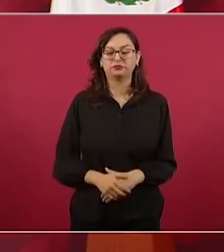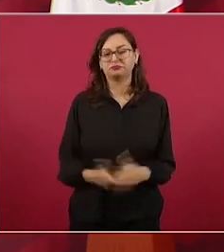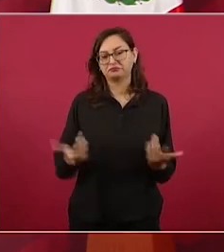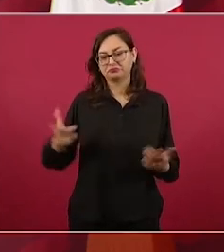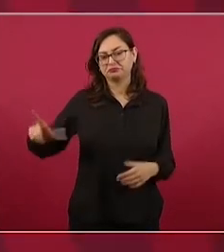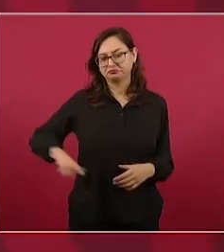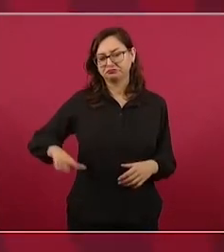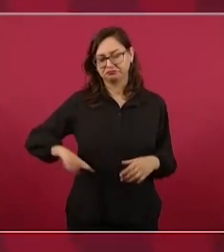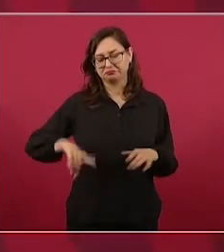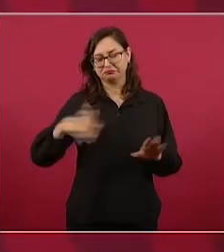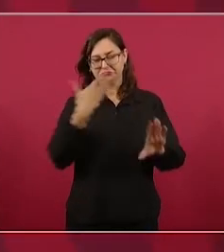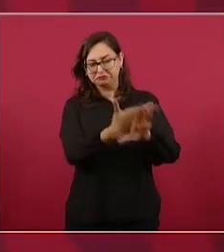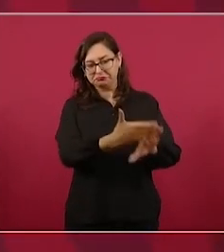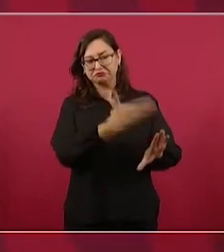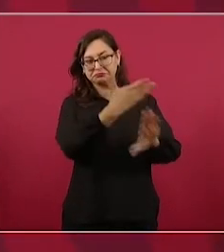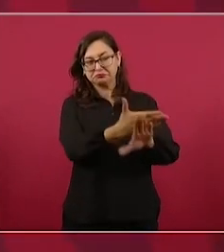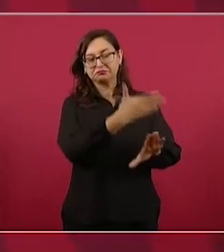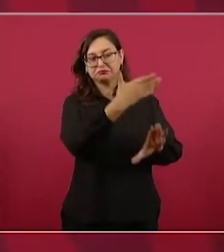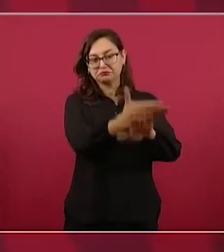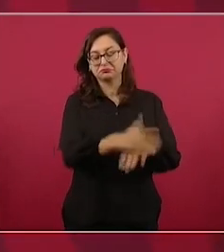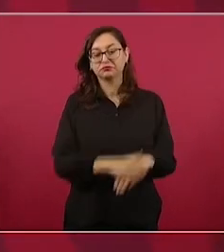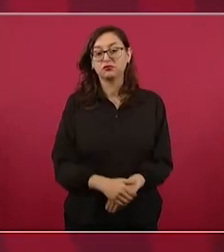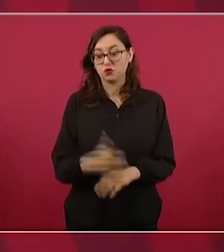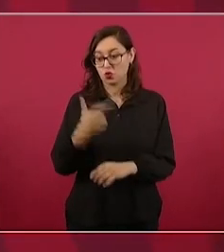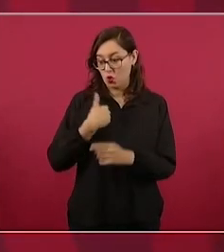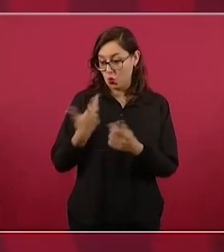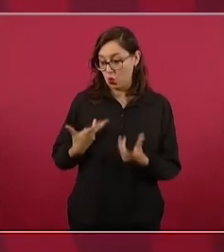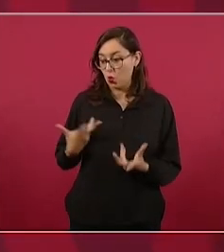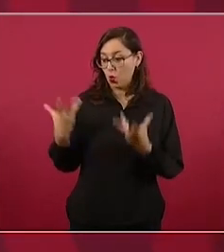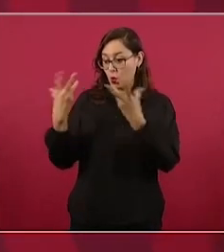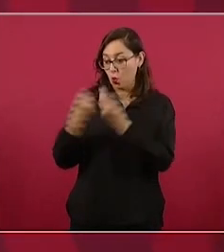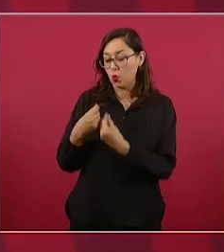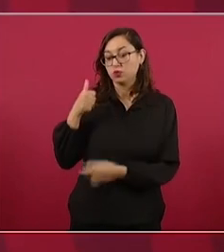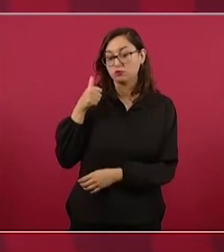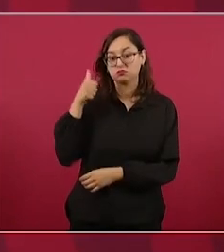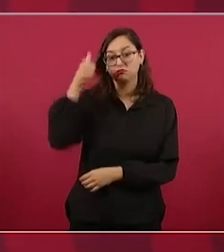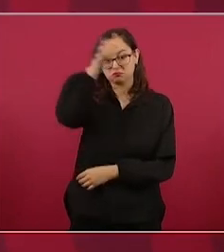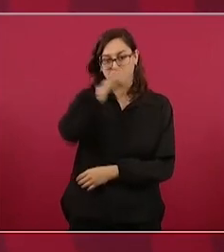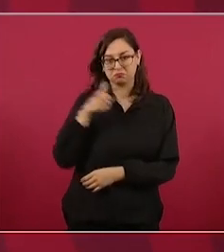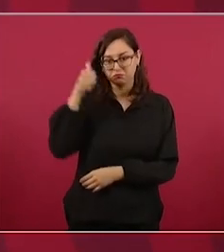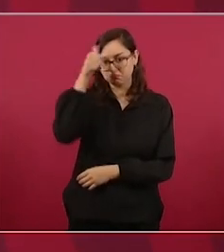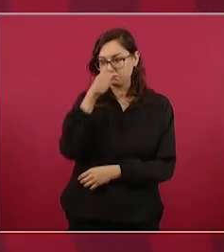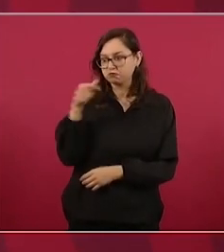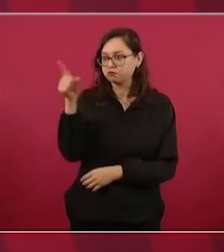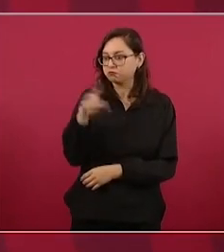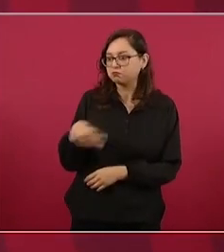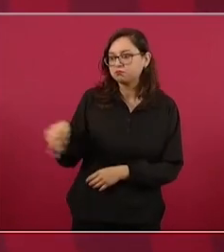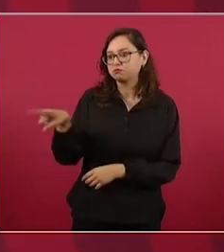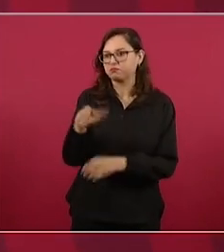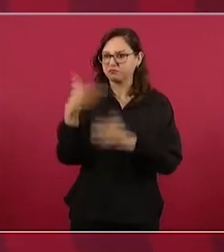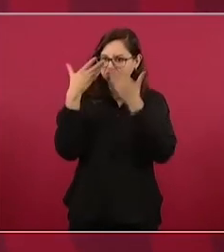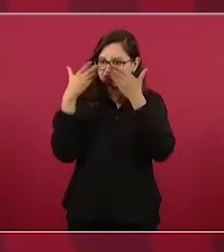con sacerdotes progresistas muy comprometidos.